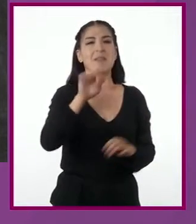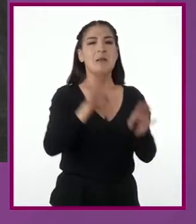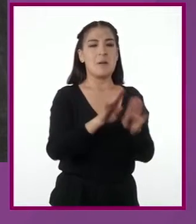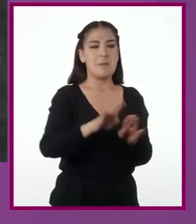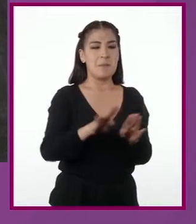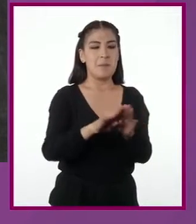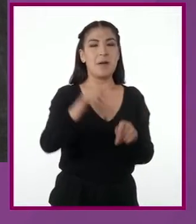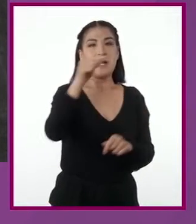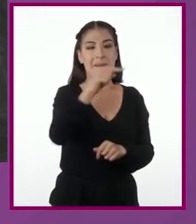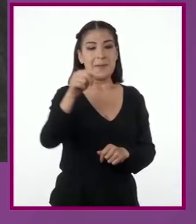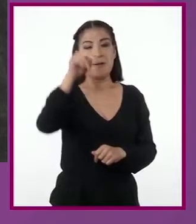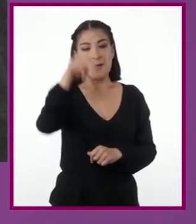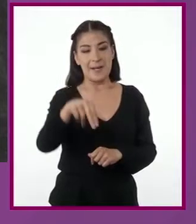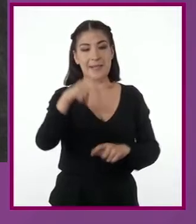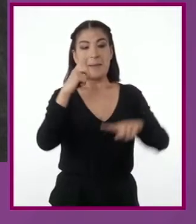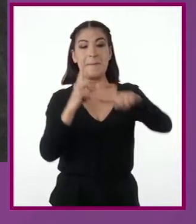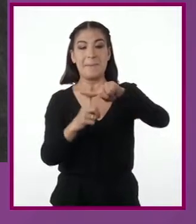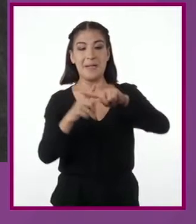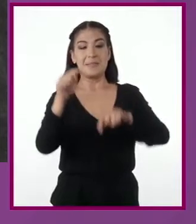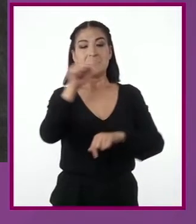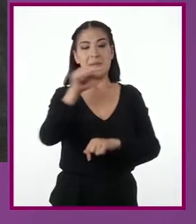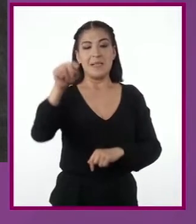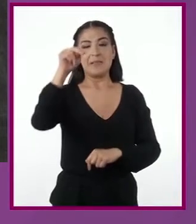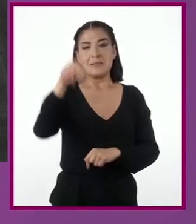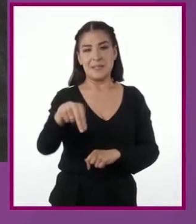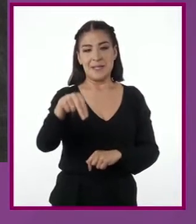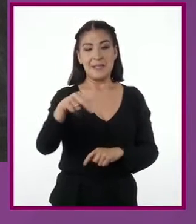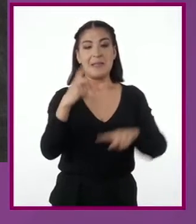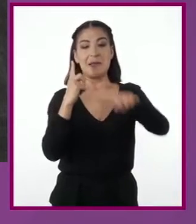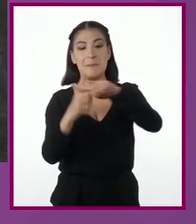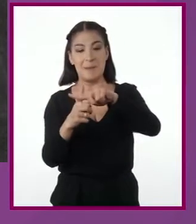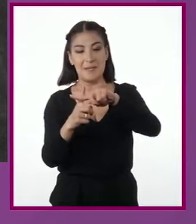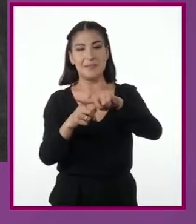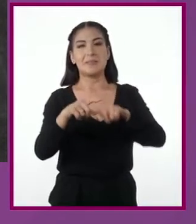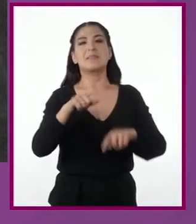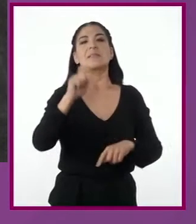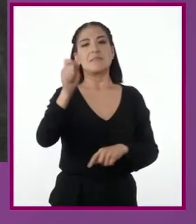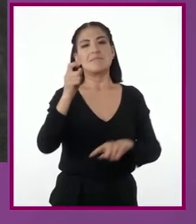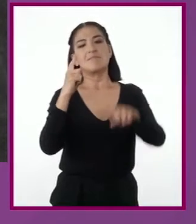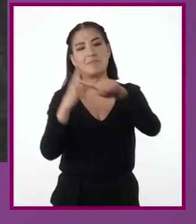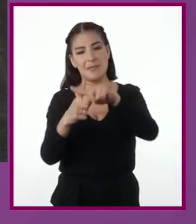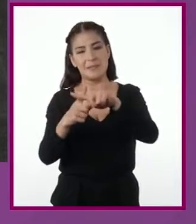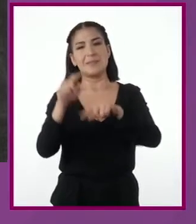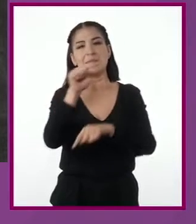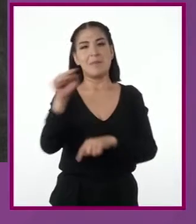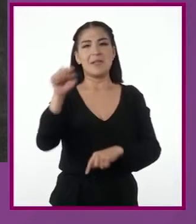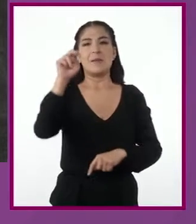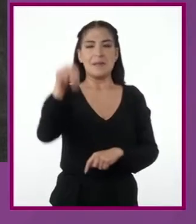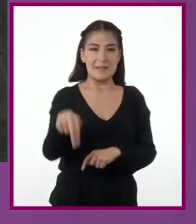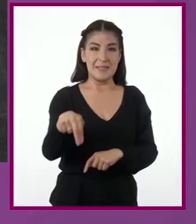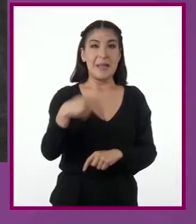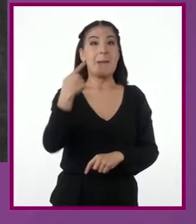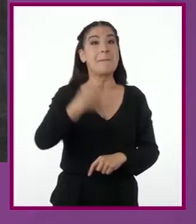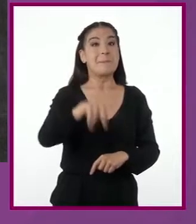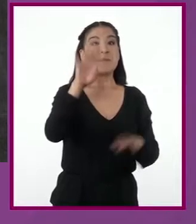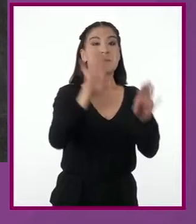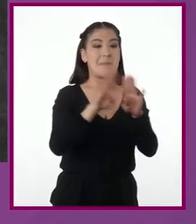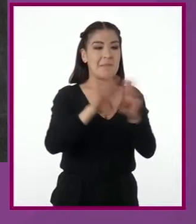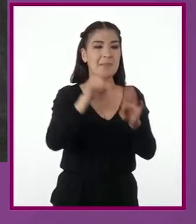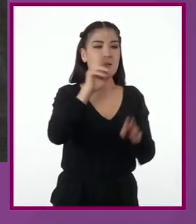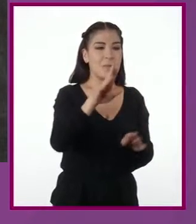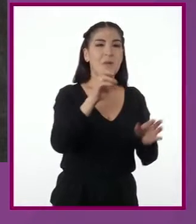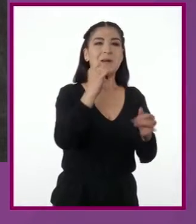poder calcular la cantidad de dinero que Juan pagará, podemos sumar repetidamente la deuda. Pero como es una suma